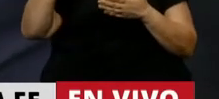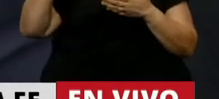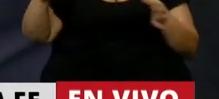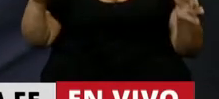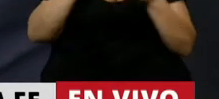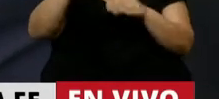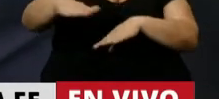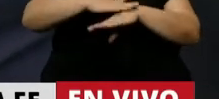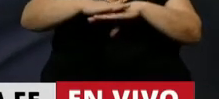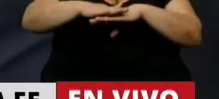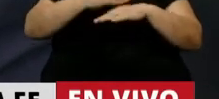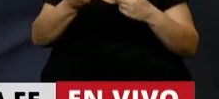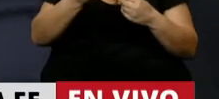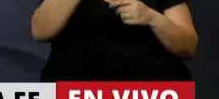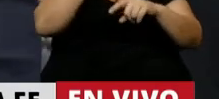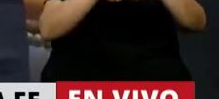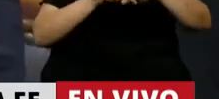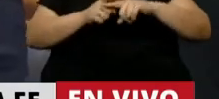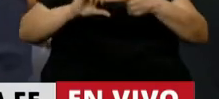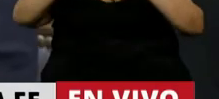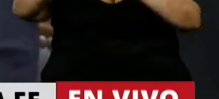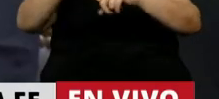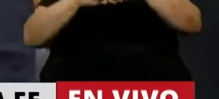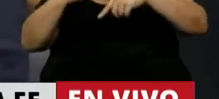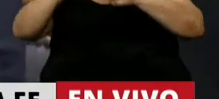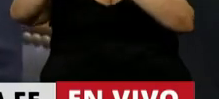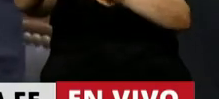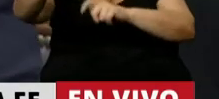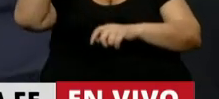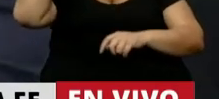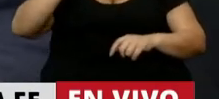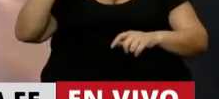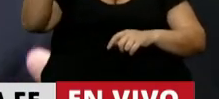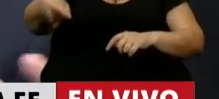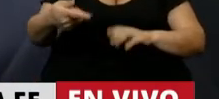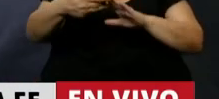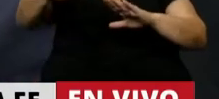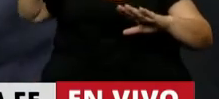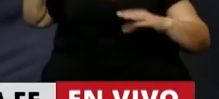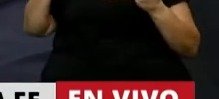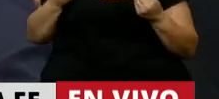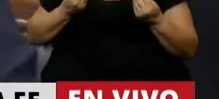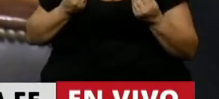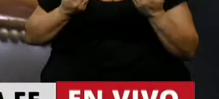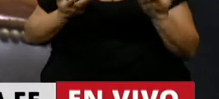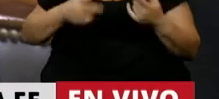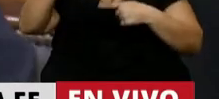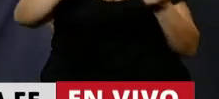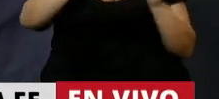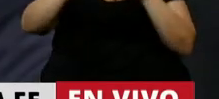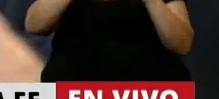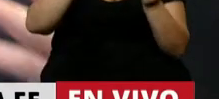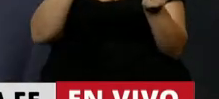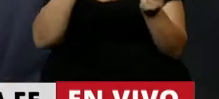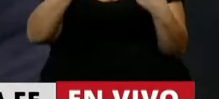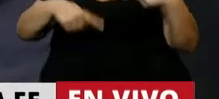jubilaciones el piso de lo que hubiera dado la actual forma de movilidad en el mes de marzo próximo para atrás. Bueno, distintas